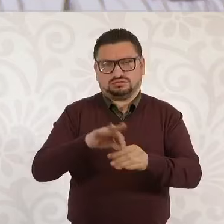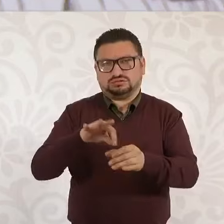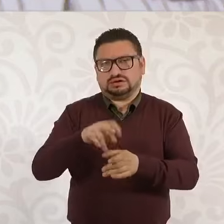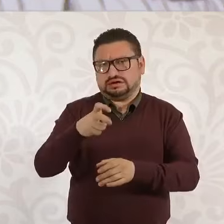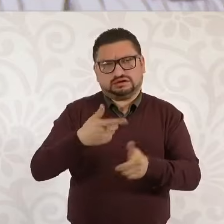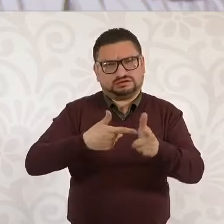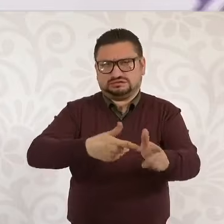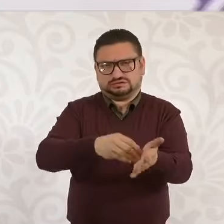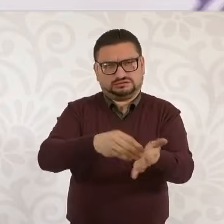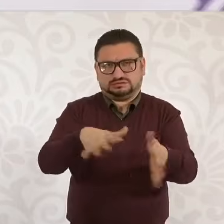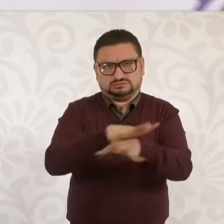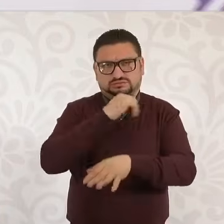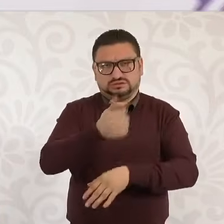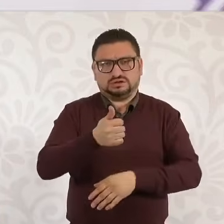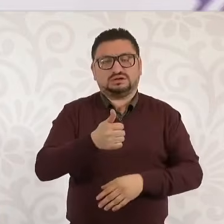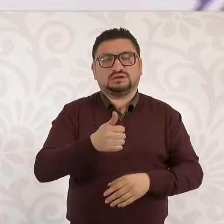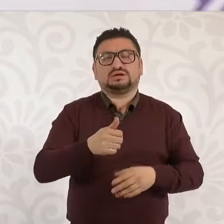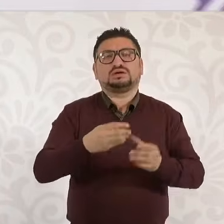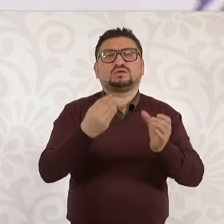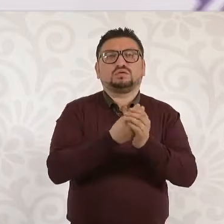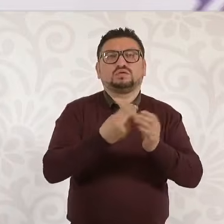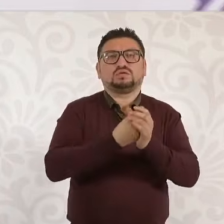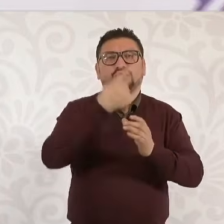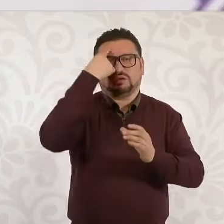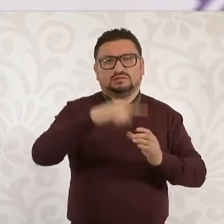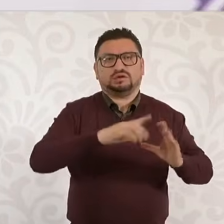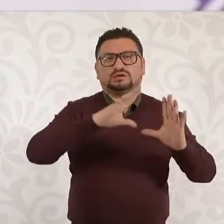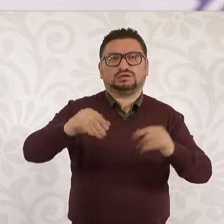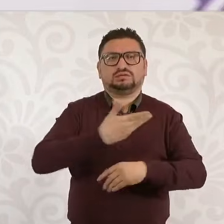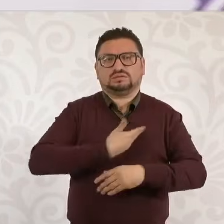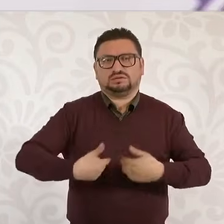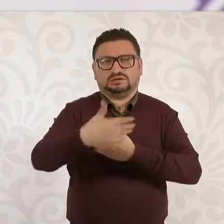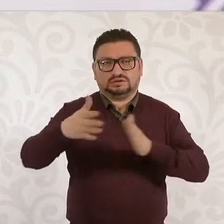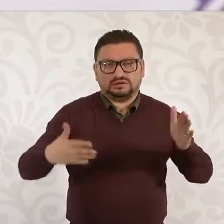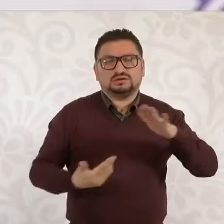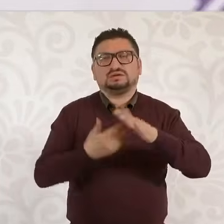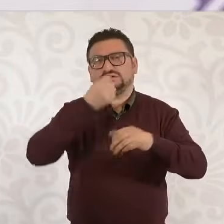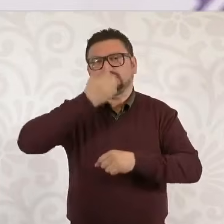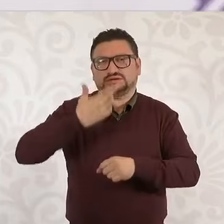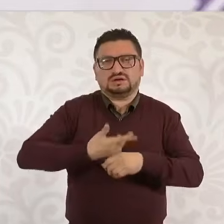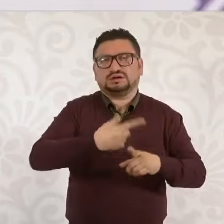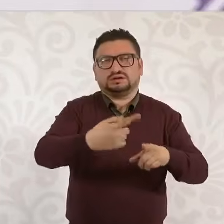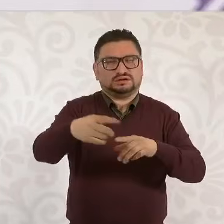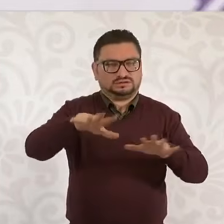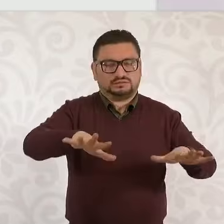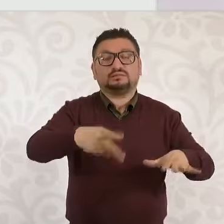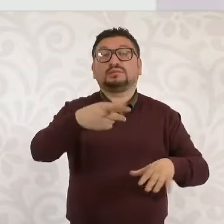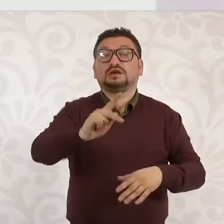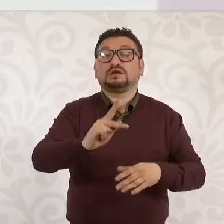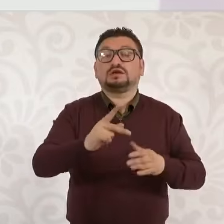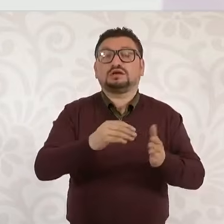cambia. Para capacitación de los presidentes de casilla, los secretarios, eso se mantiene. Lo que